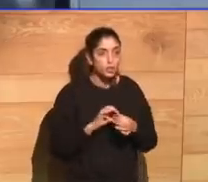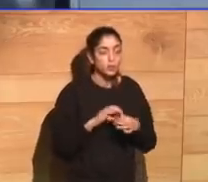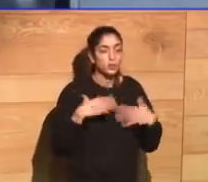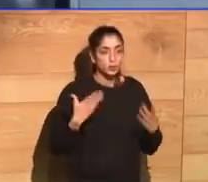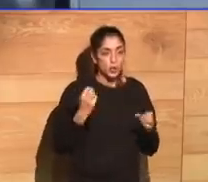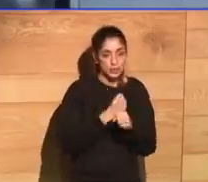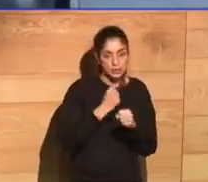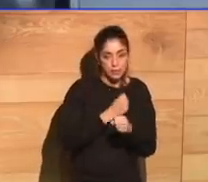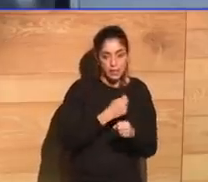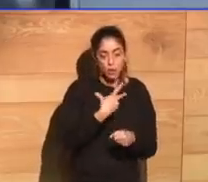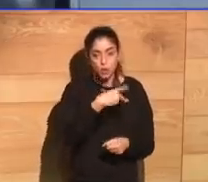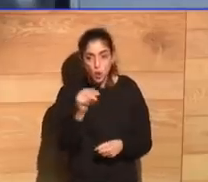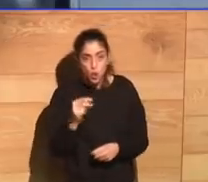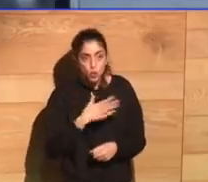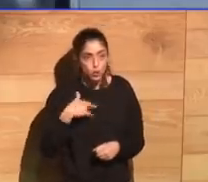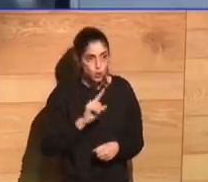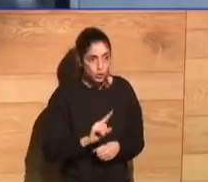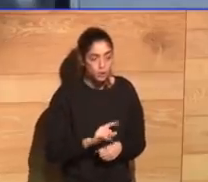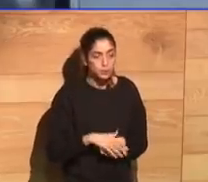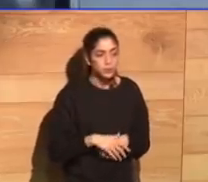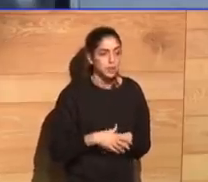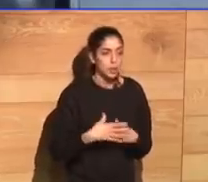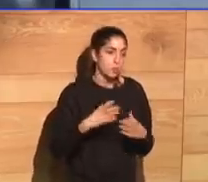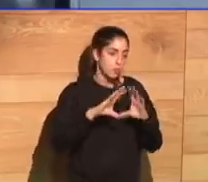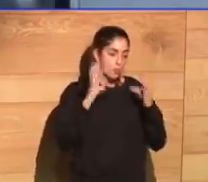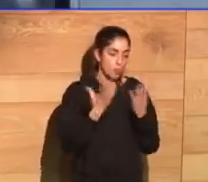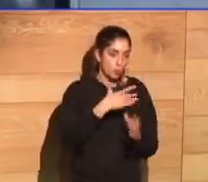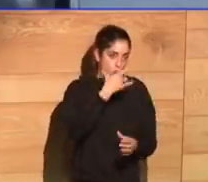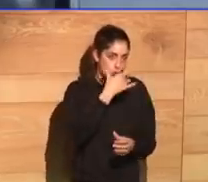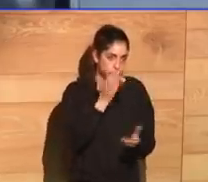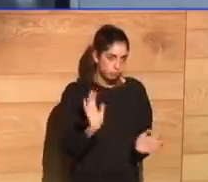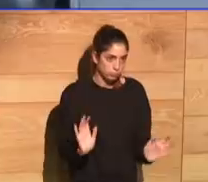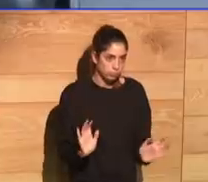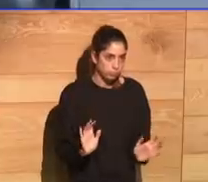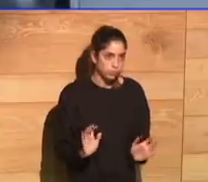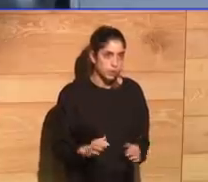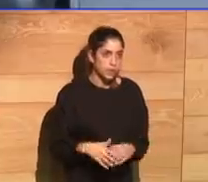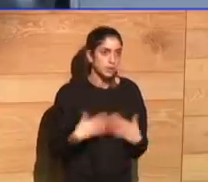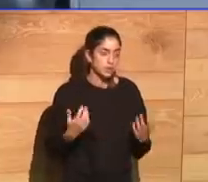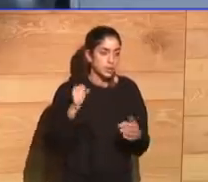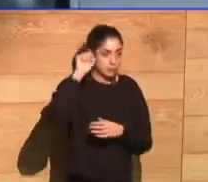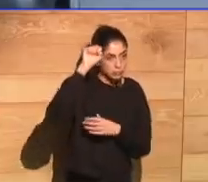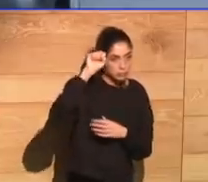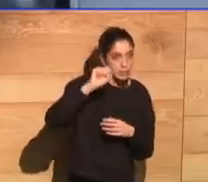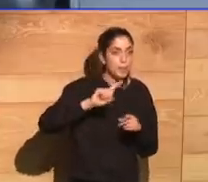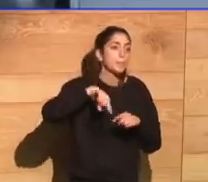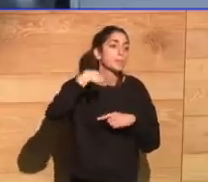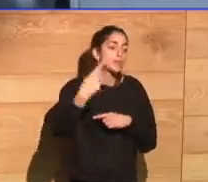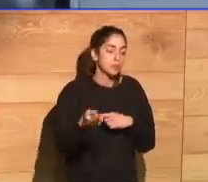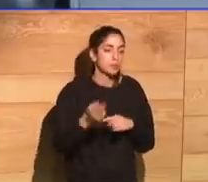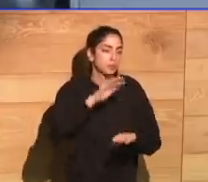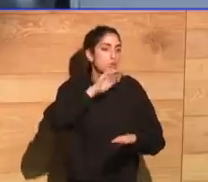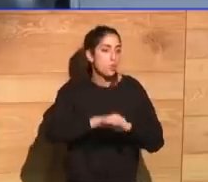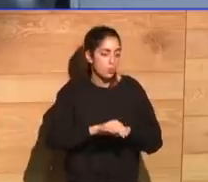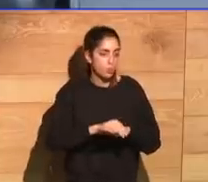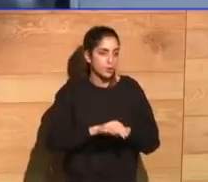claro, en ese mundo ridículo, nada claro. Funciona así. Puede funcionar en una reunión y todos hacen así y luego ya obedecen. Y luego viene